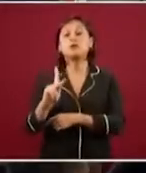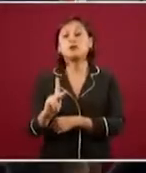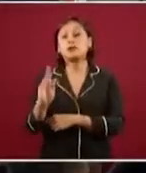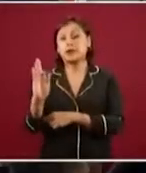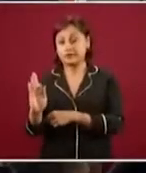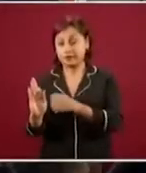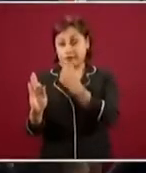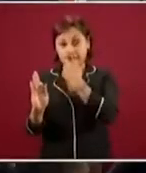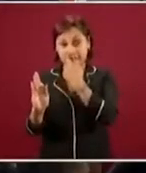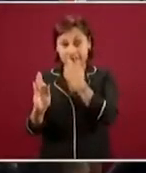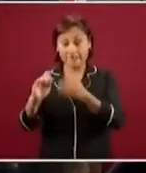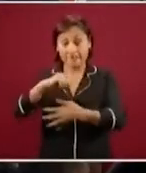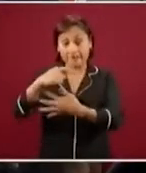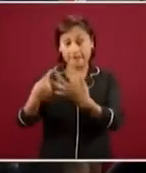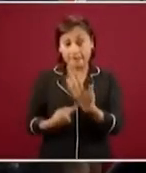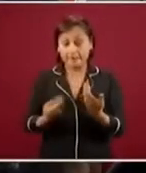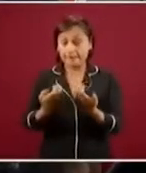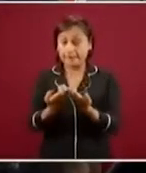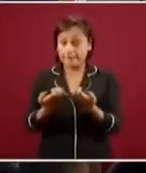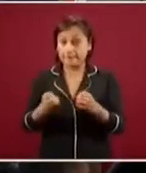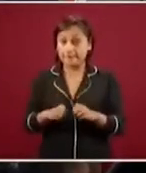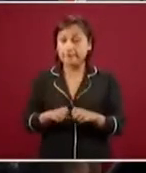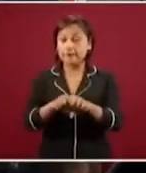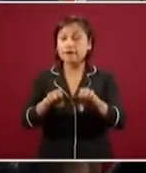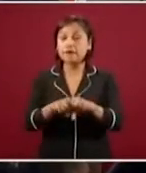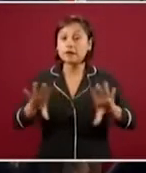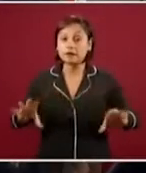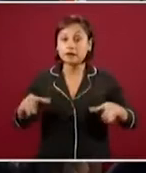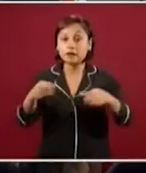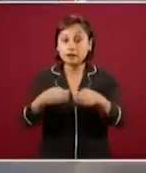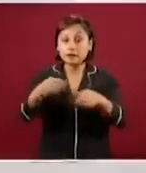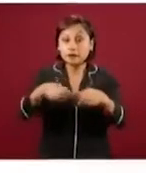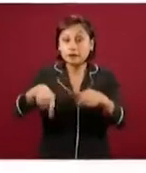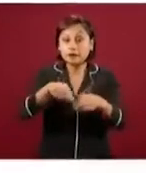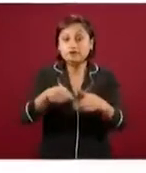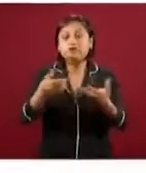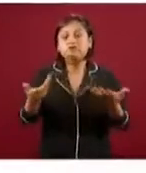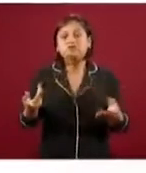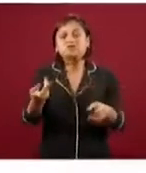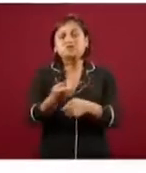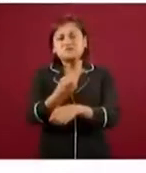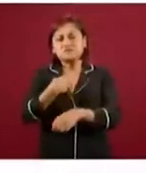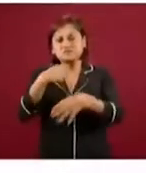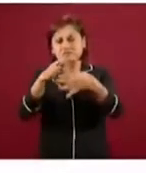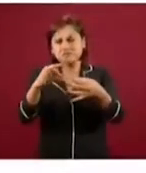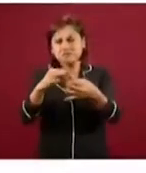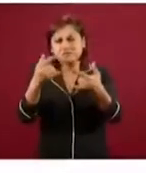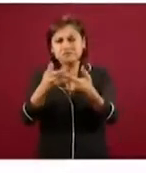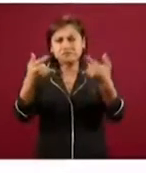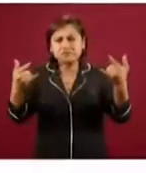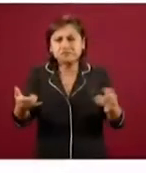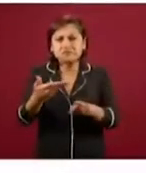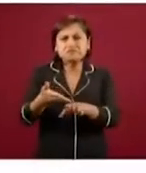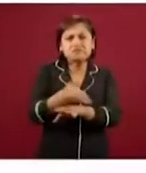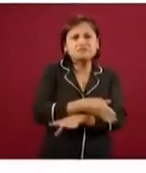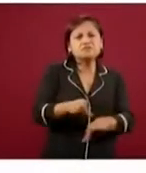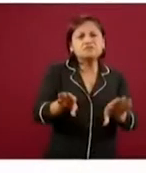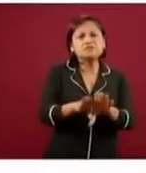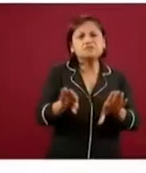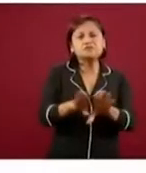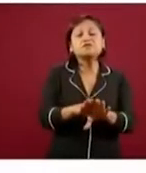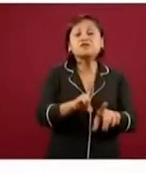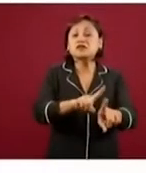de antecedentes es que estas prácticas de subcontratación ilegal han venido creciendo.